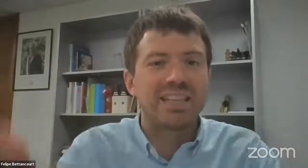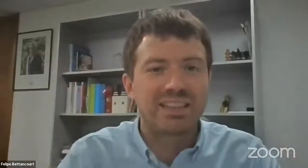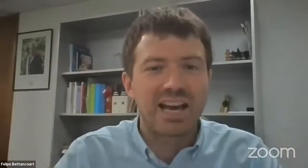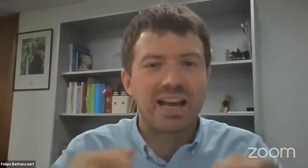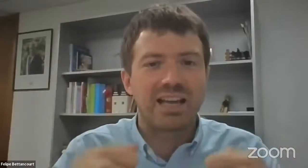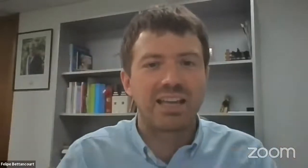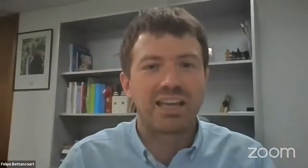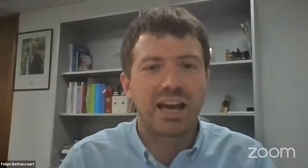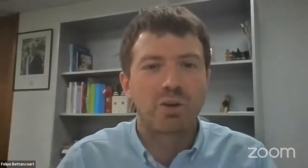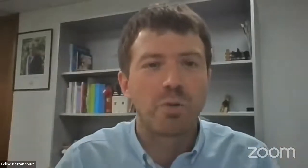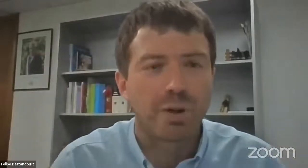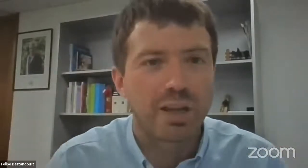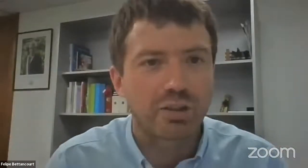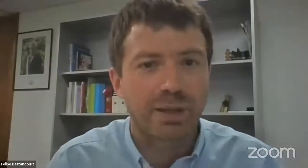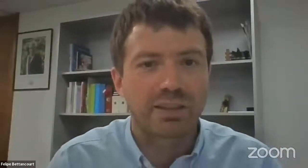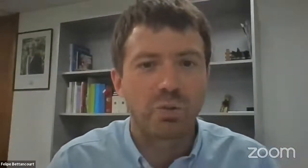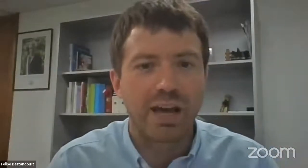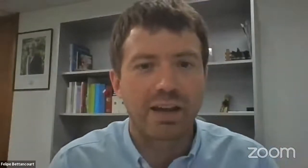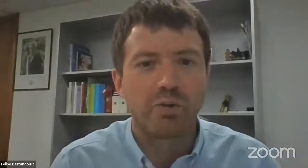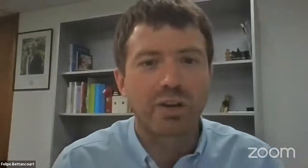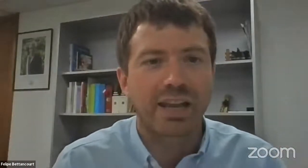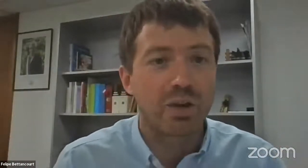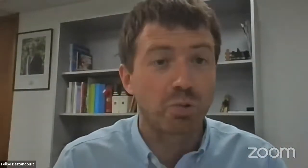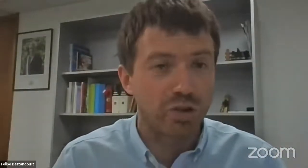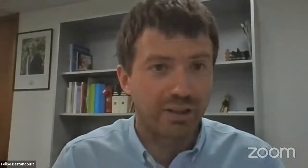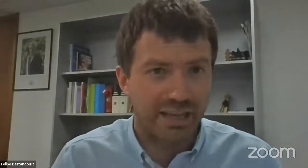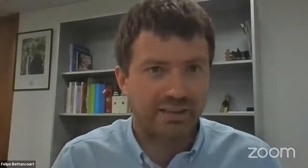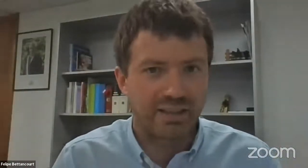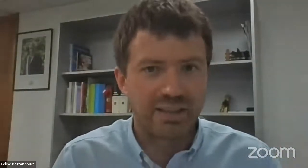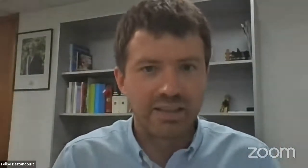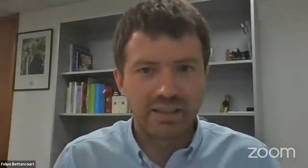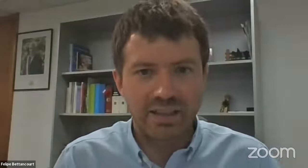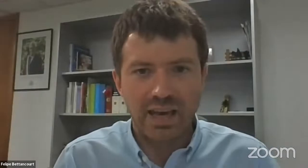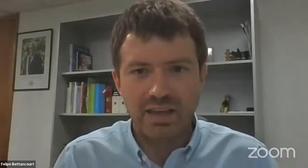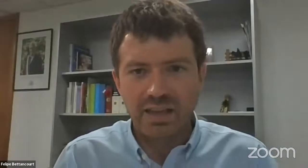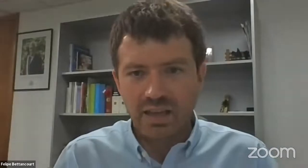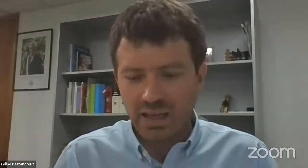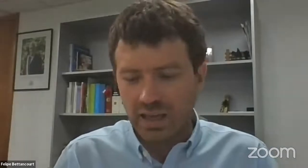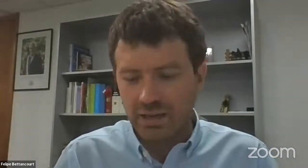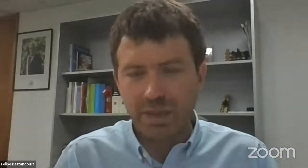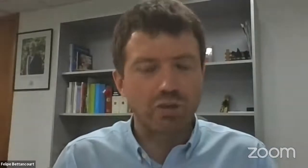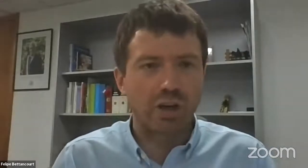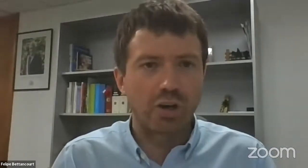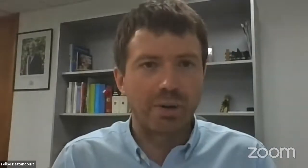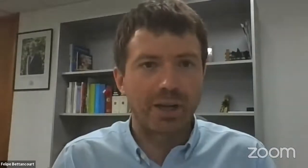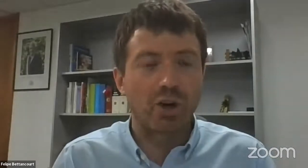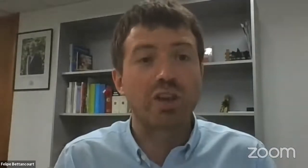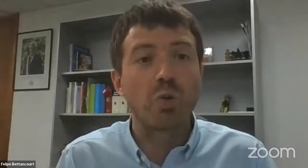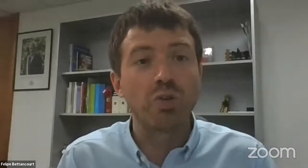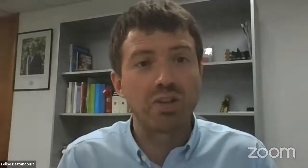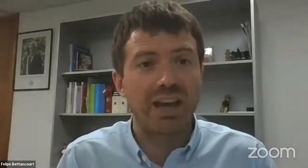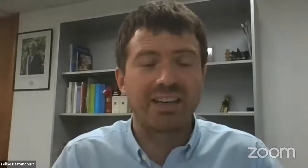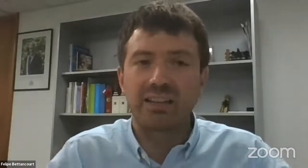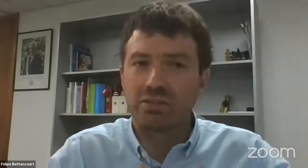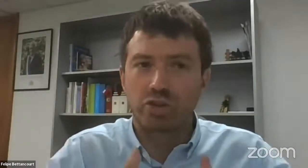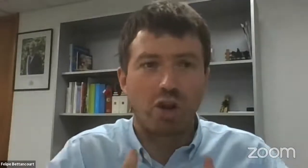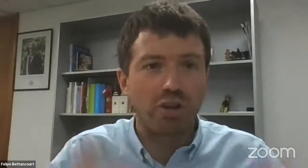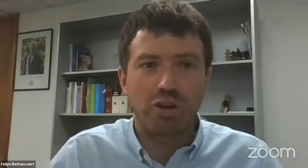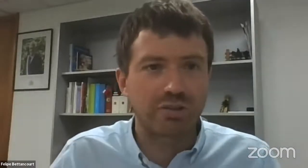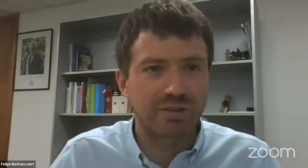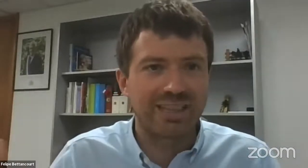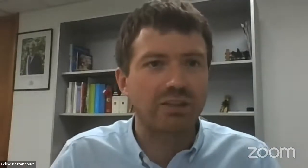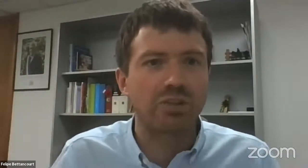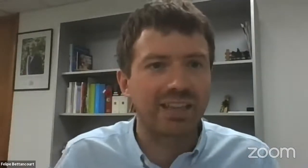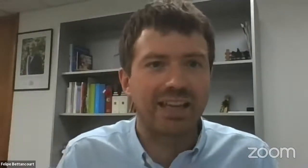visita algún proyecto en particular o busca la ejecución de este ya que eso creo lo primero lo segundo de abrir